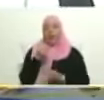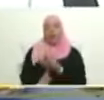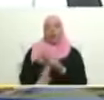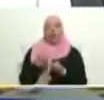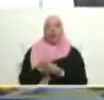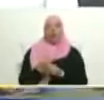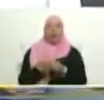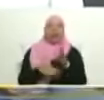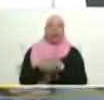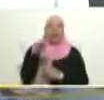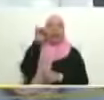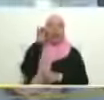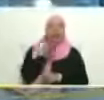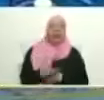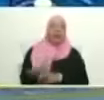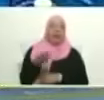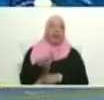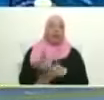están por venir.